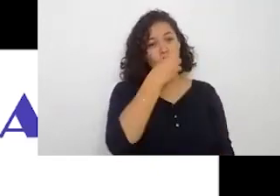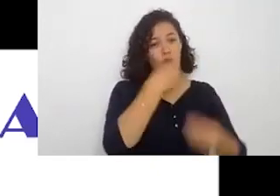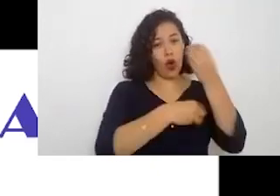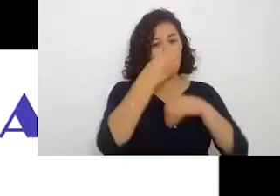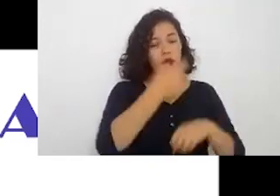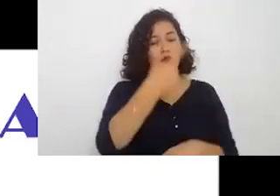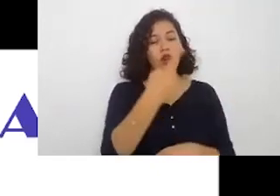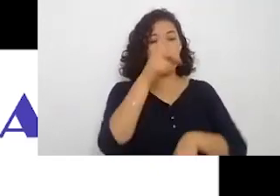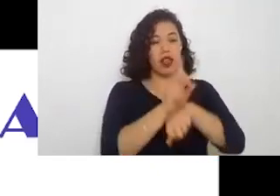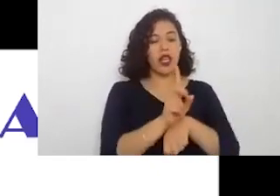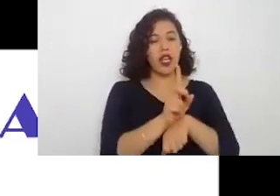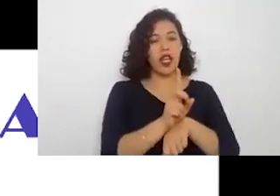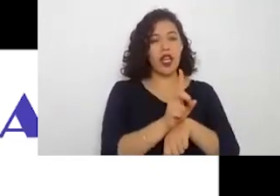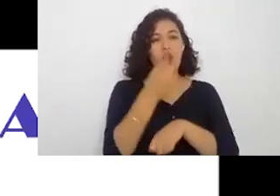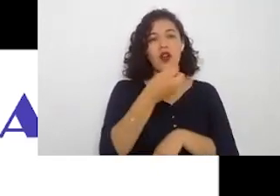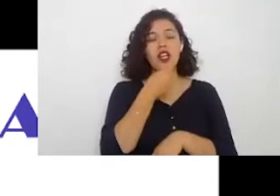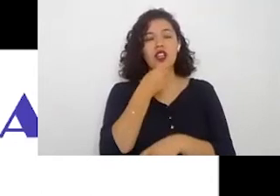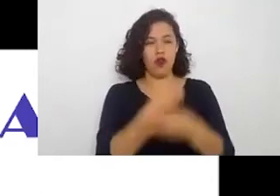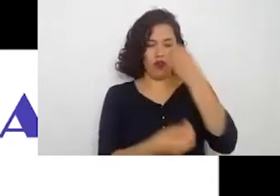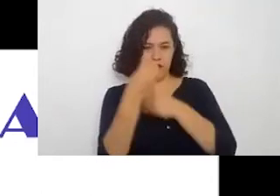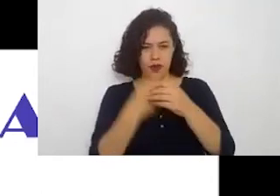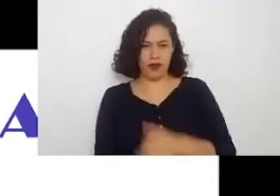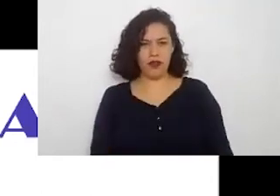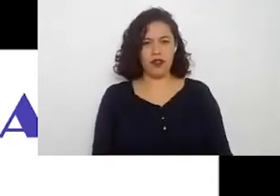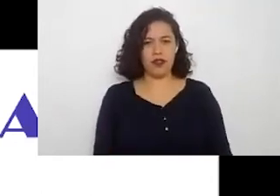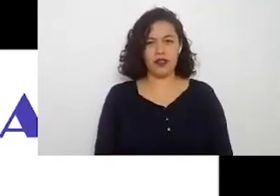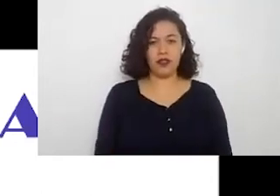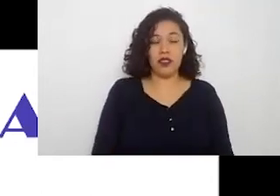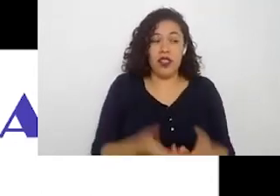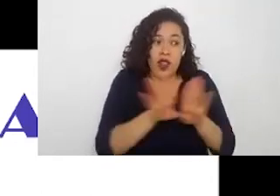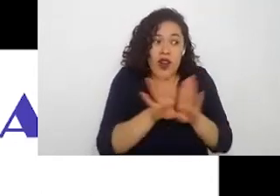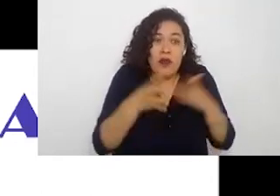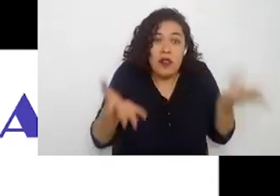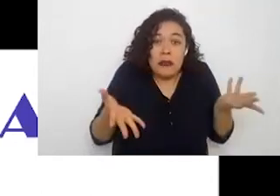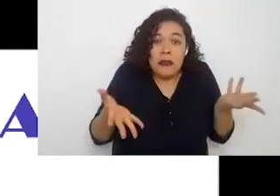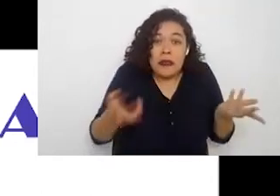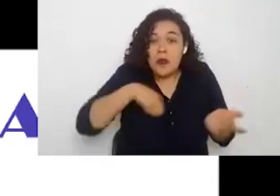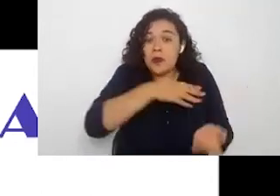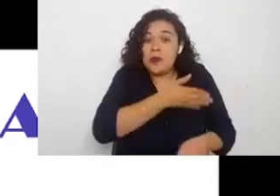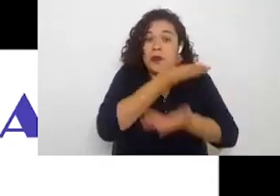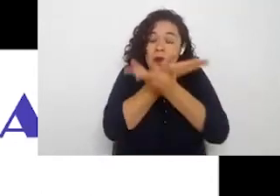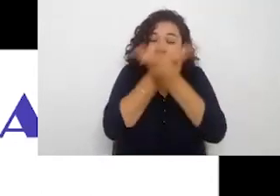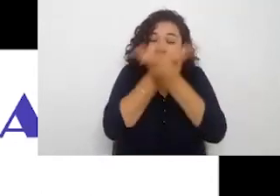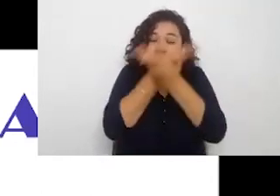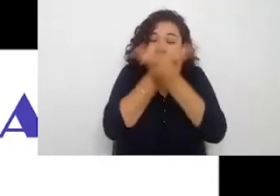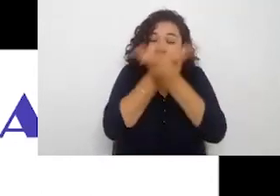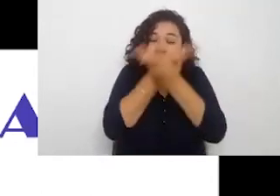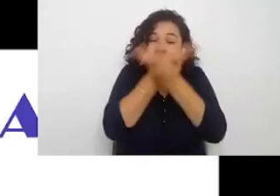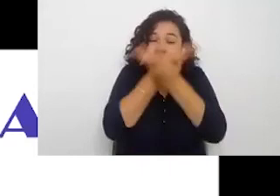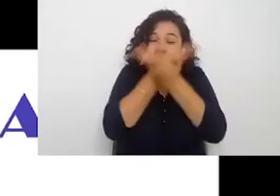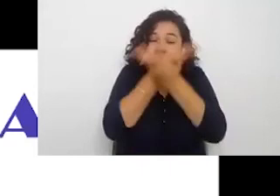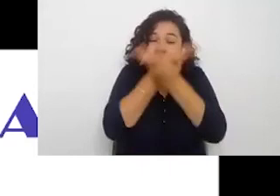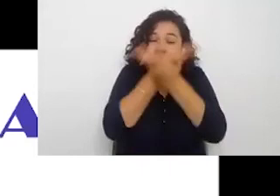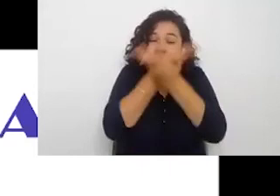pequeño. Y dicen, ¿cómo? Pues lo hacemos. Lo hacemos, se logra, ¿verdad? Y se